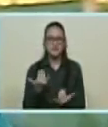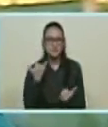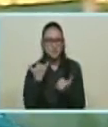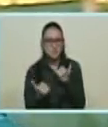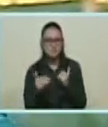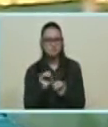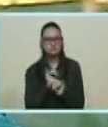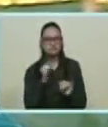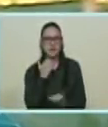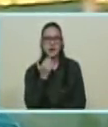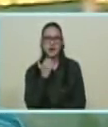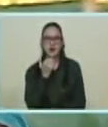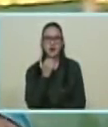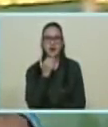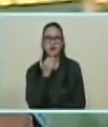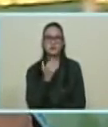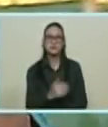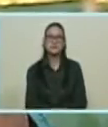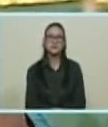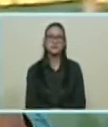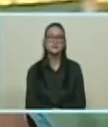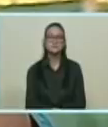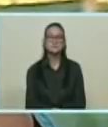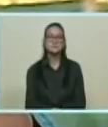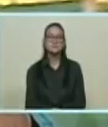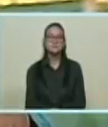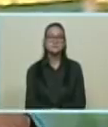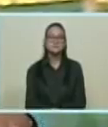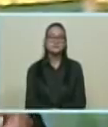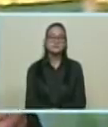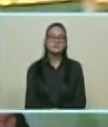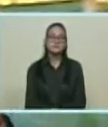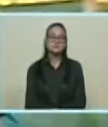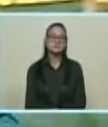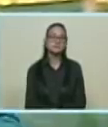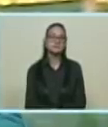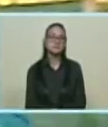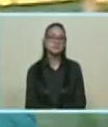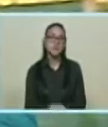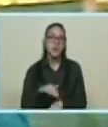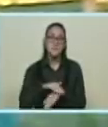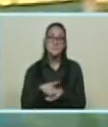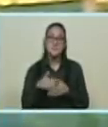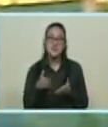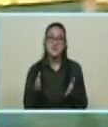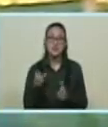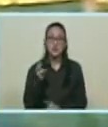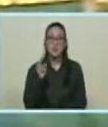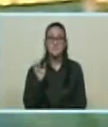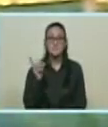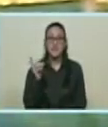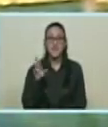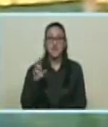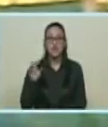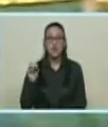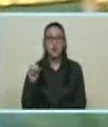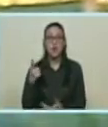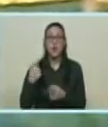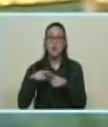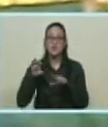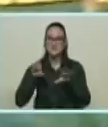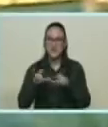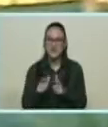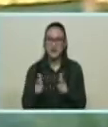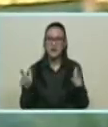terminar, tenemos compañero ministro Pedro Infante, compañera